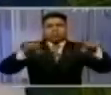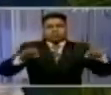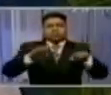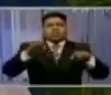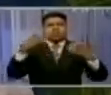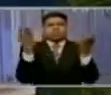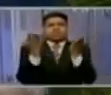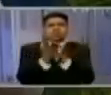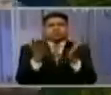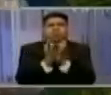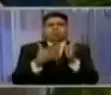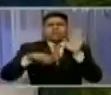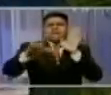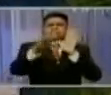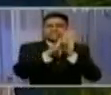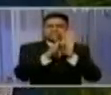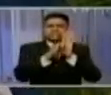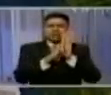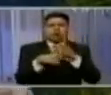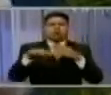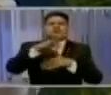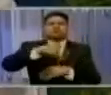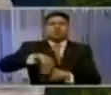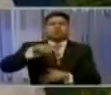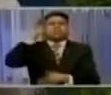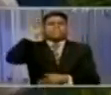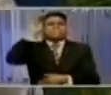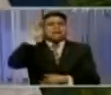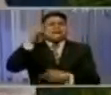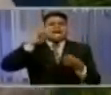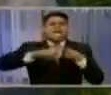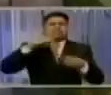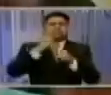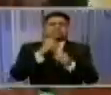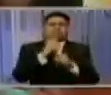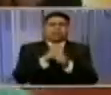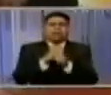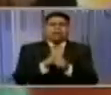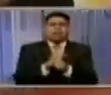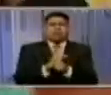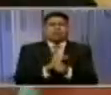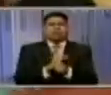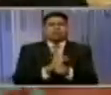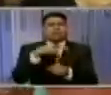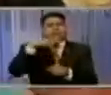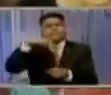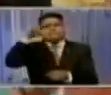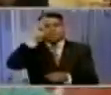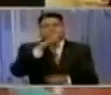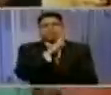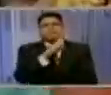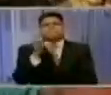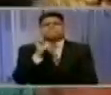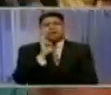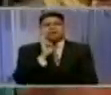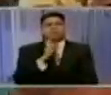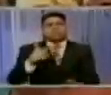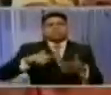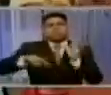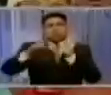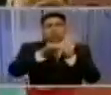el liceo, donde esté la maestra, el maestro, el obrero, el trabajador, la madre, el padre, y en los liceos